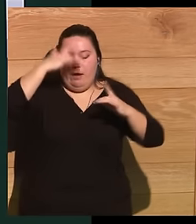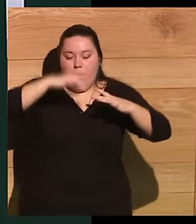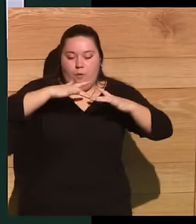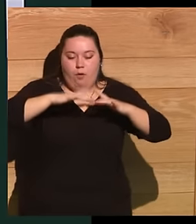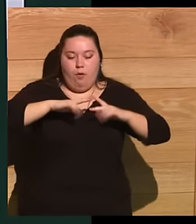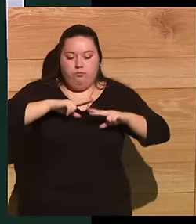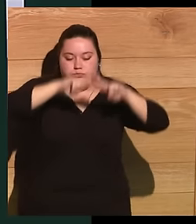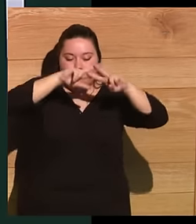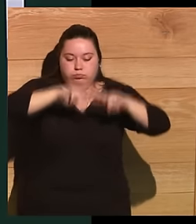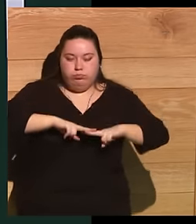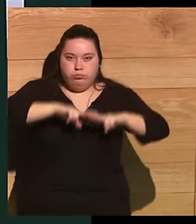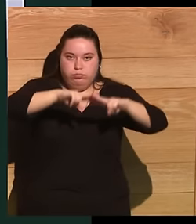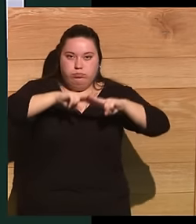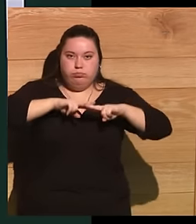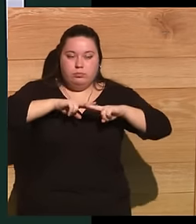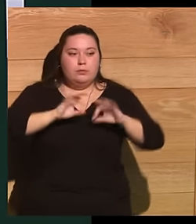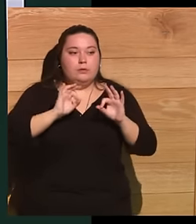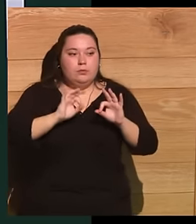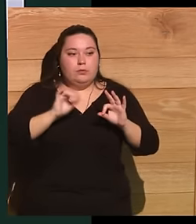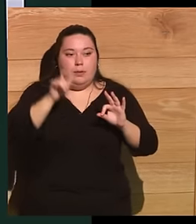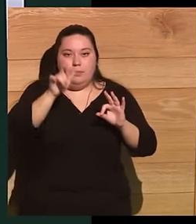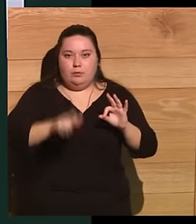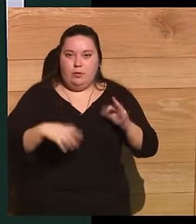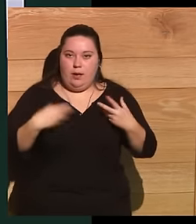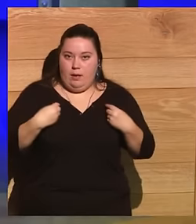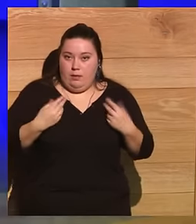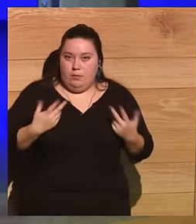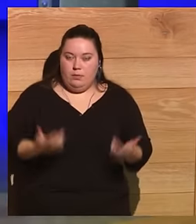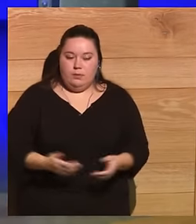cerebrales en una persona viva,